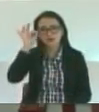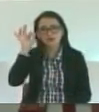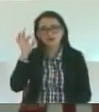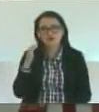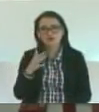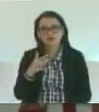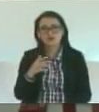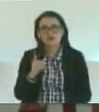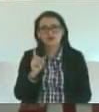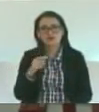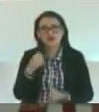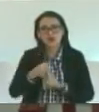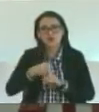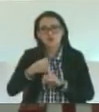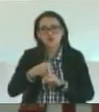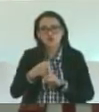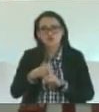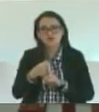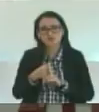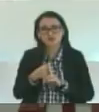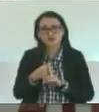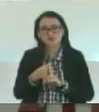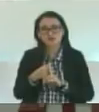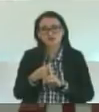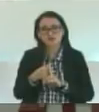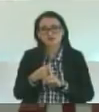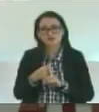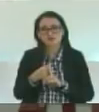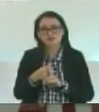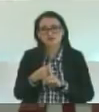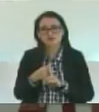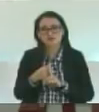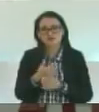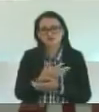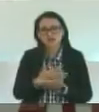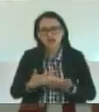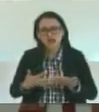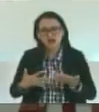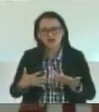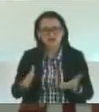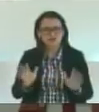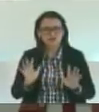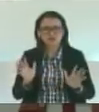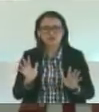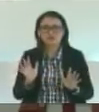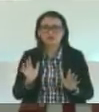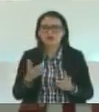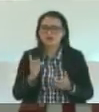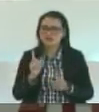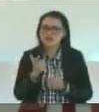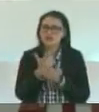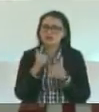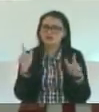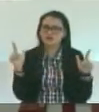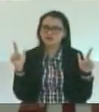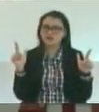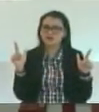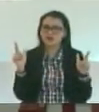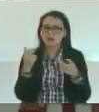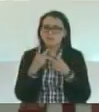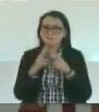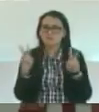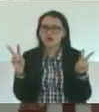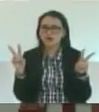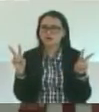con tanta lucha, con tantos mártires, con tanta sangre derramada, merece su libertad, merece su paz,